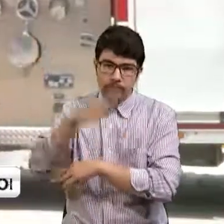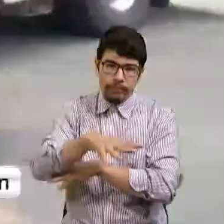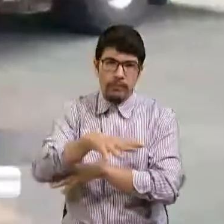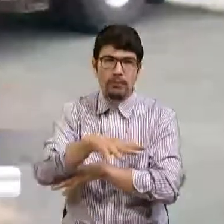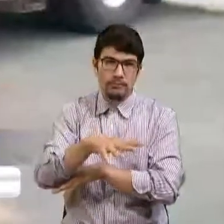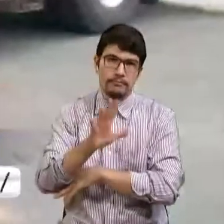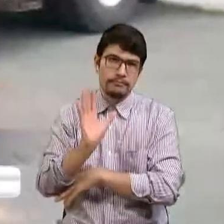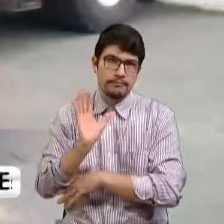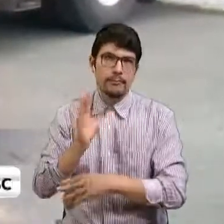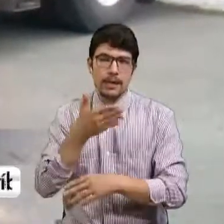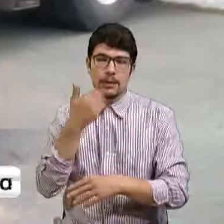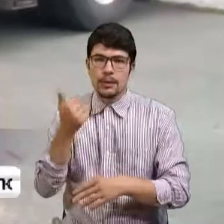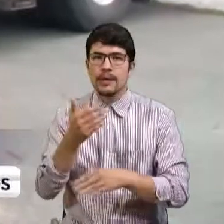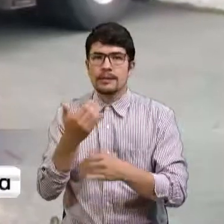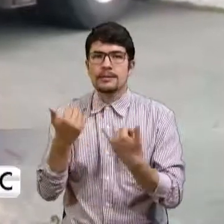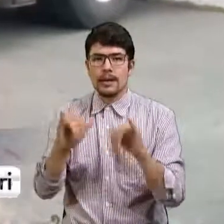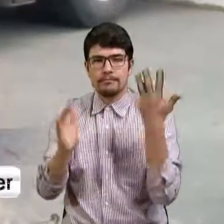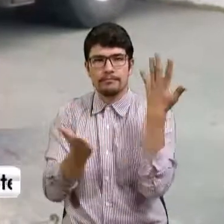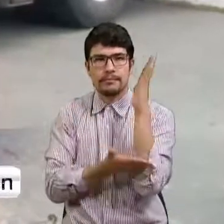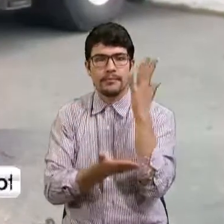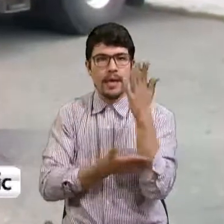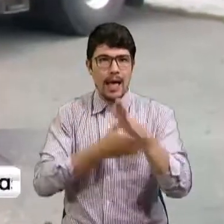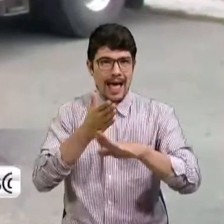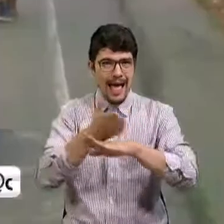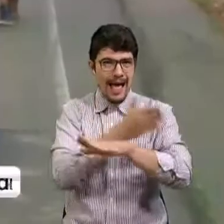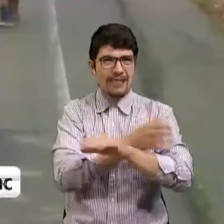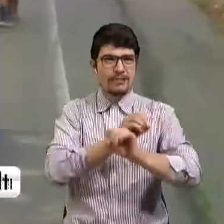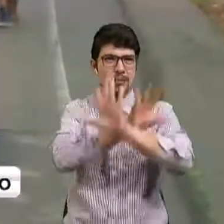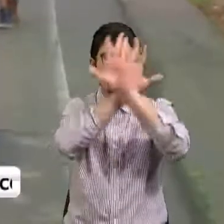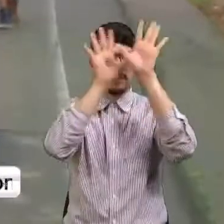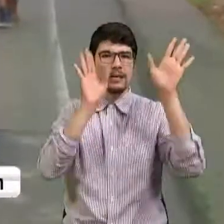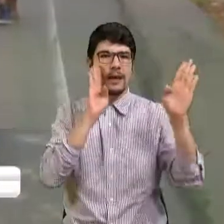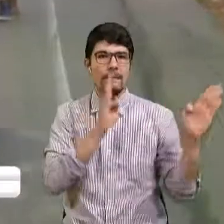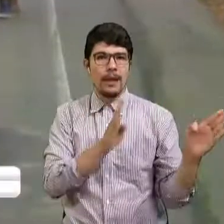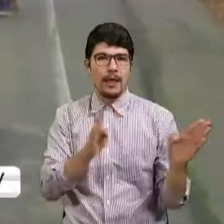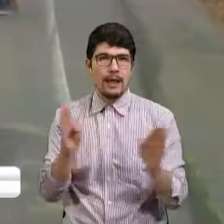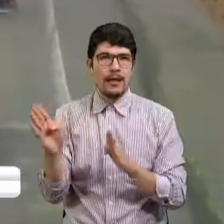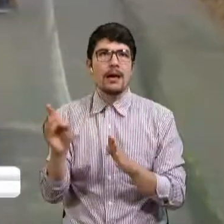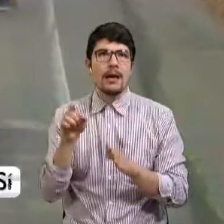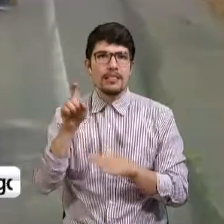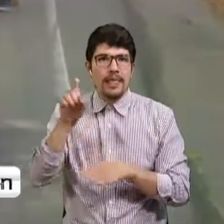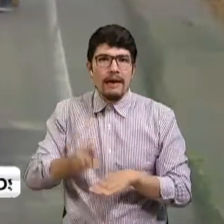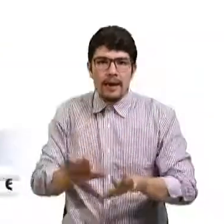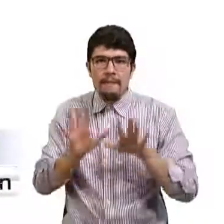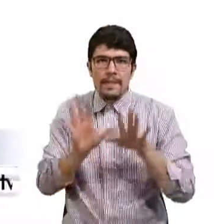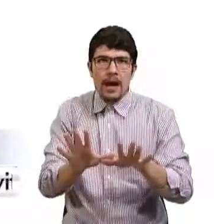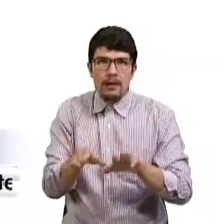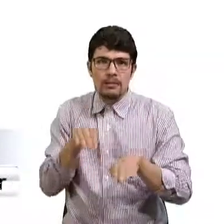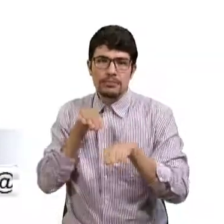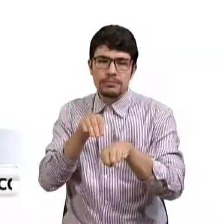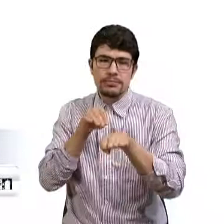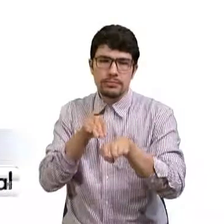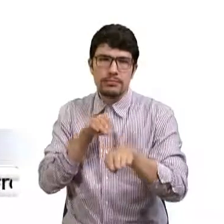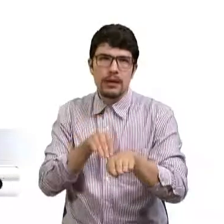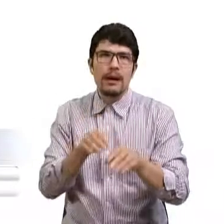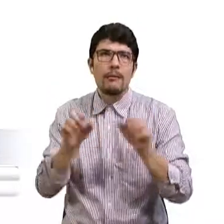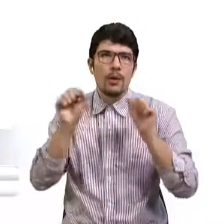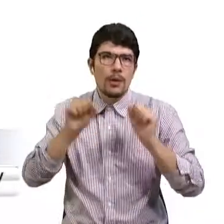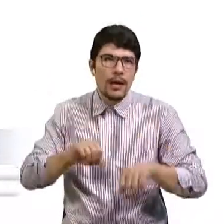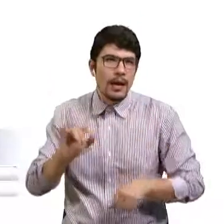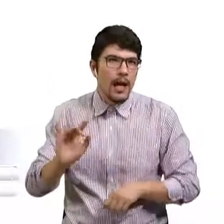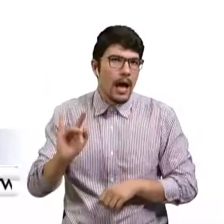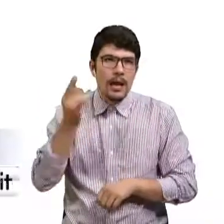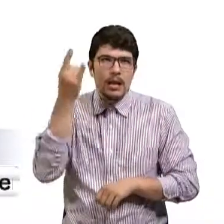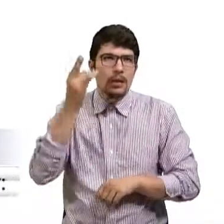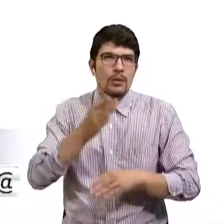de caída en horas de la mañana o un plan vial ya que por corto tiempo debían paralizar el paso vehicular para evitar cualquier